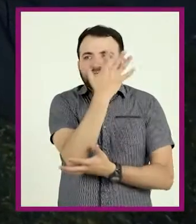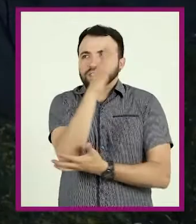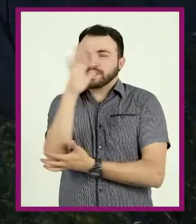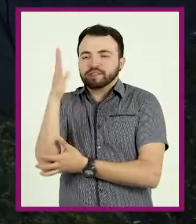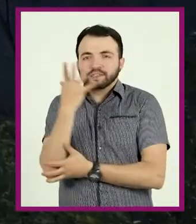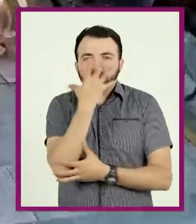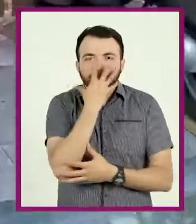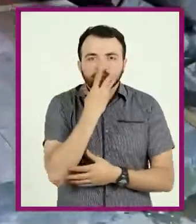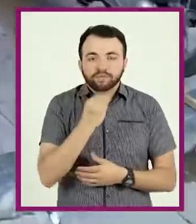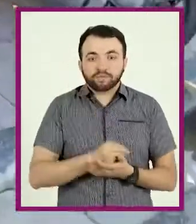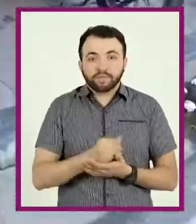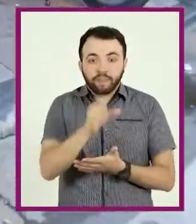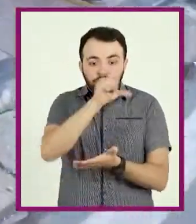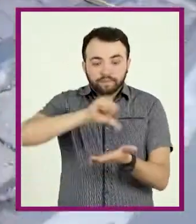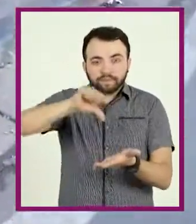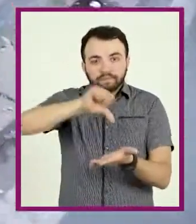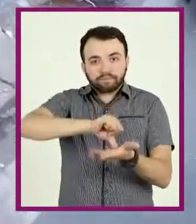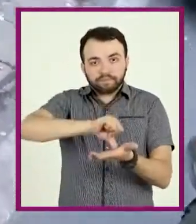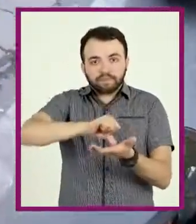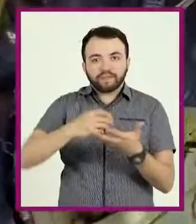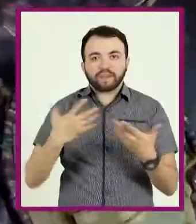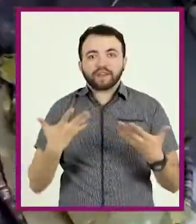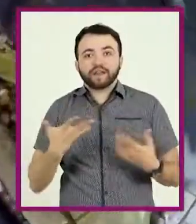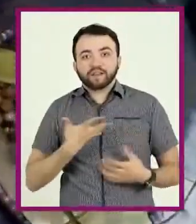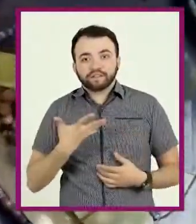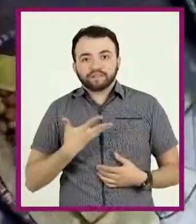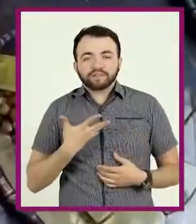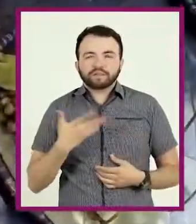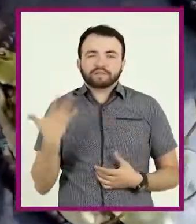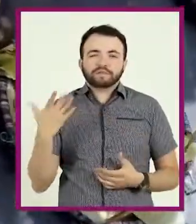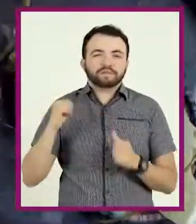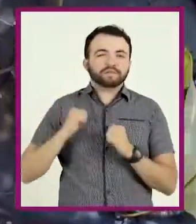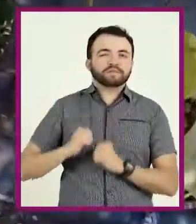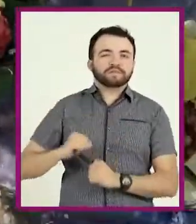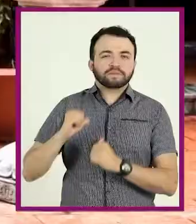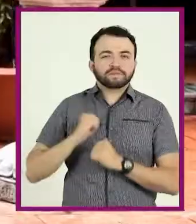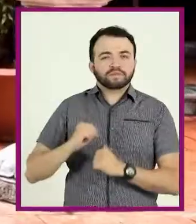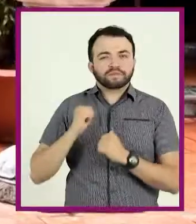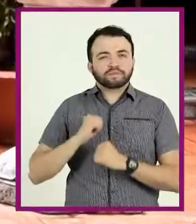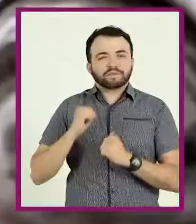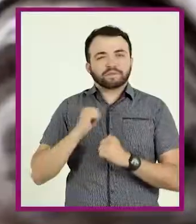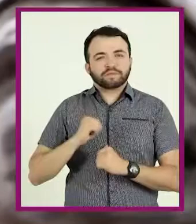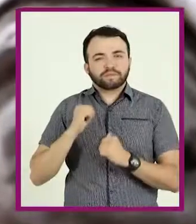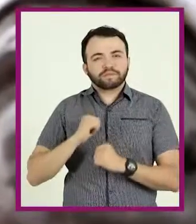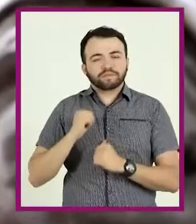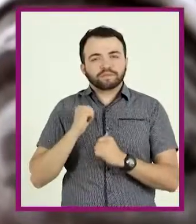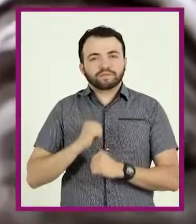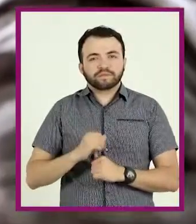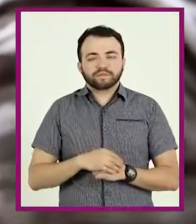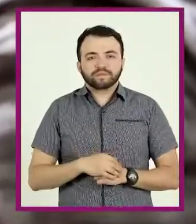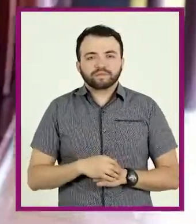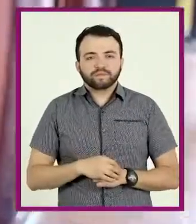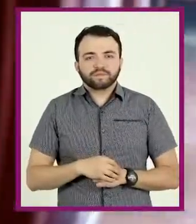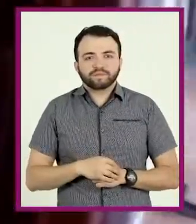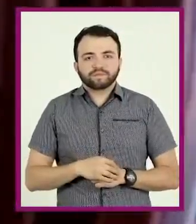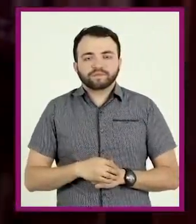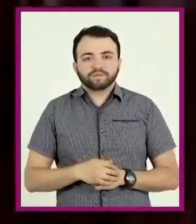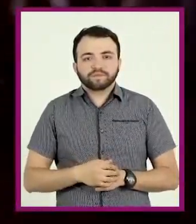arterias arboladas. En el centro hay una vieja ciudad mercantil repleta de edificios